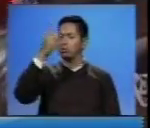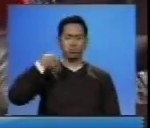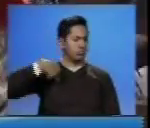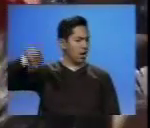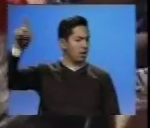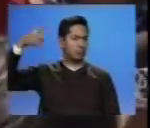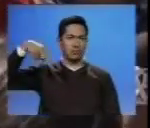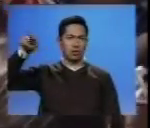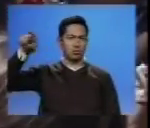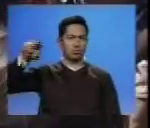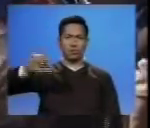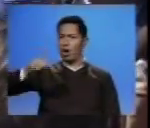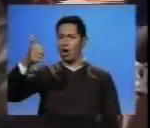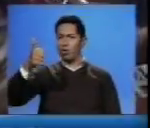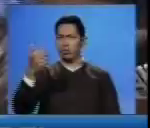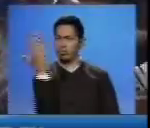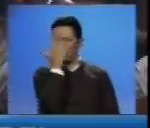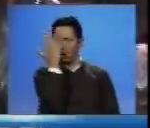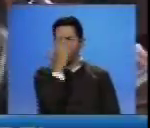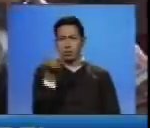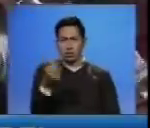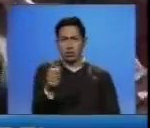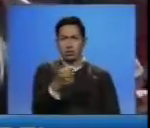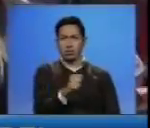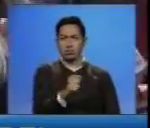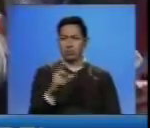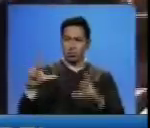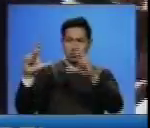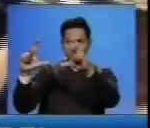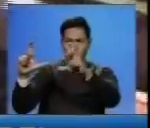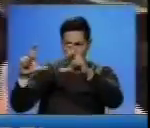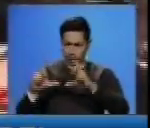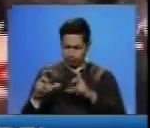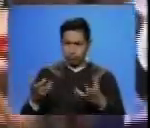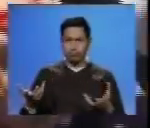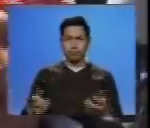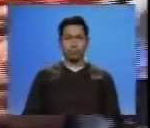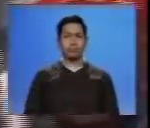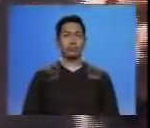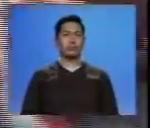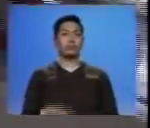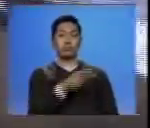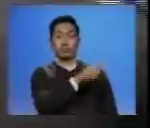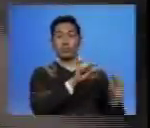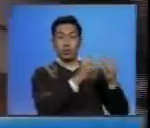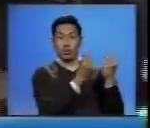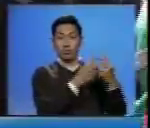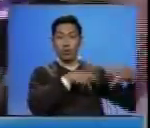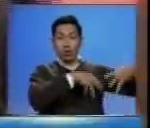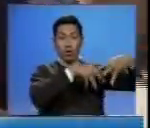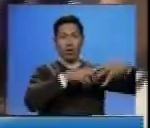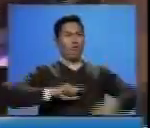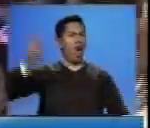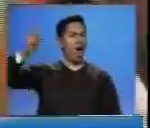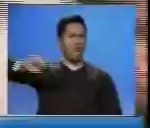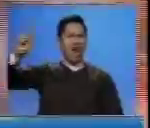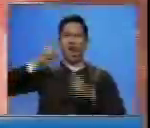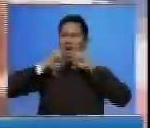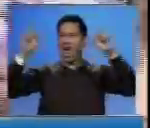de comunicación que nos presenten los credenciales. La reacción de los manifestantes fue inmediata.